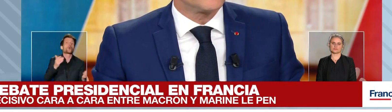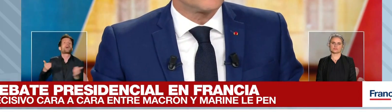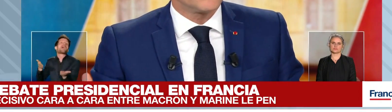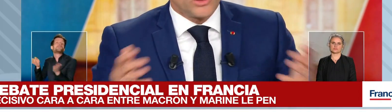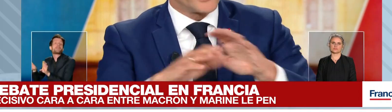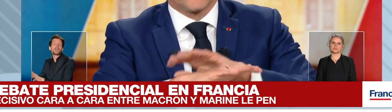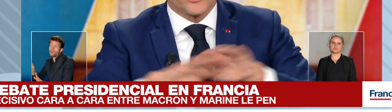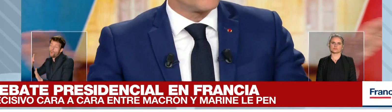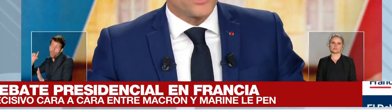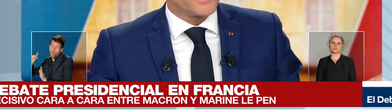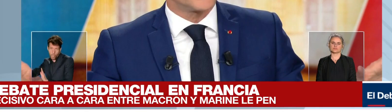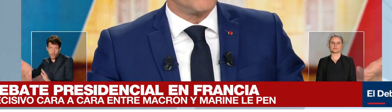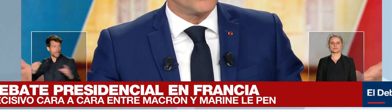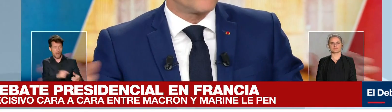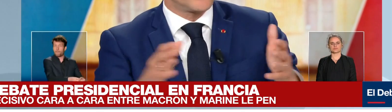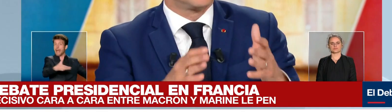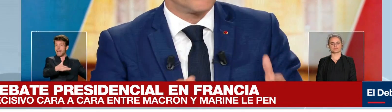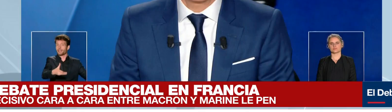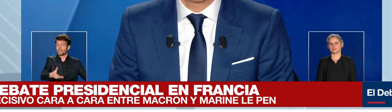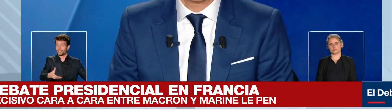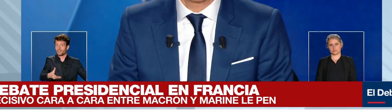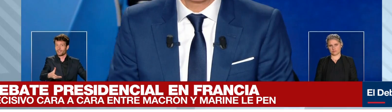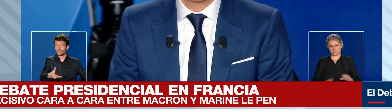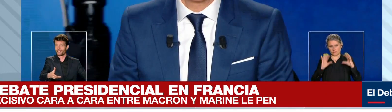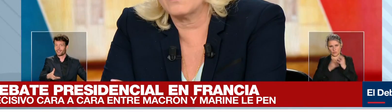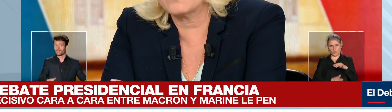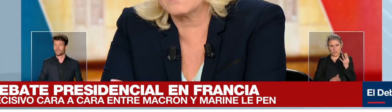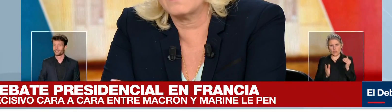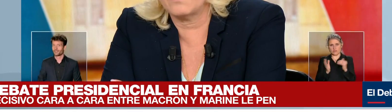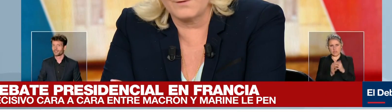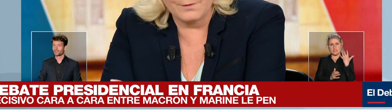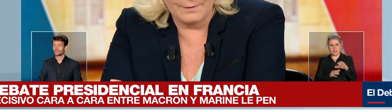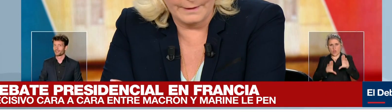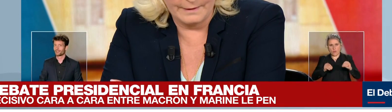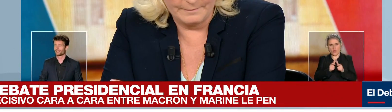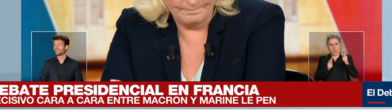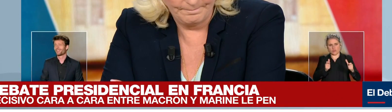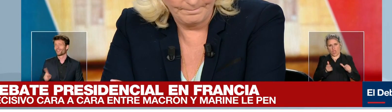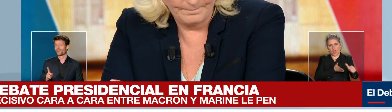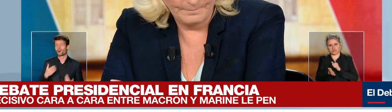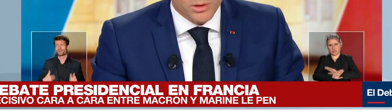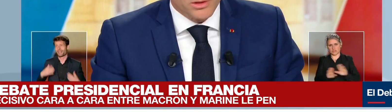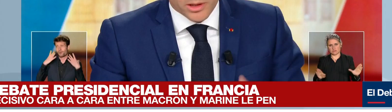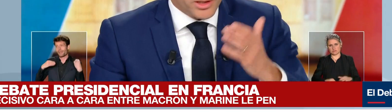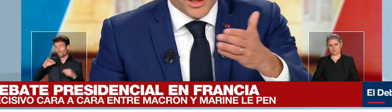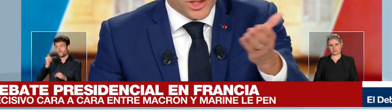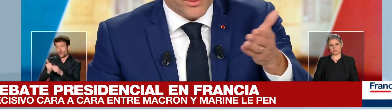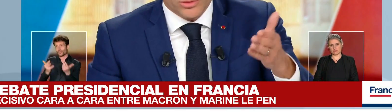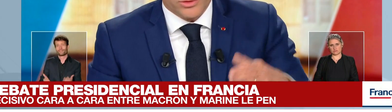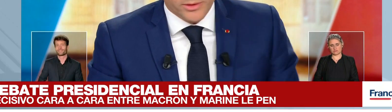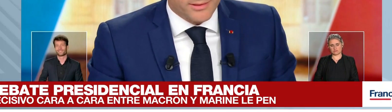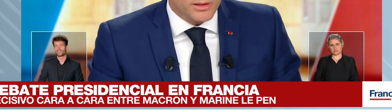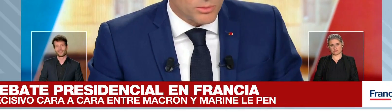las reformas que yo dirigí y a las cuales usted se opuso completamente. No, señora Le Pen, sus números